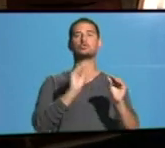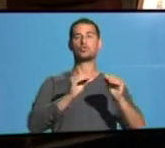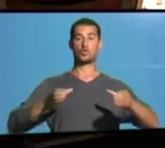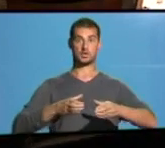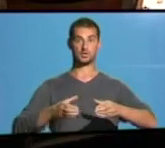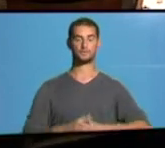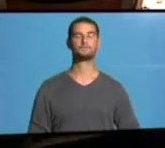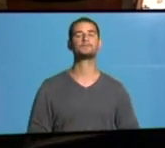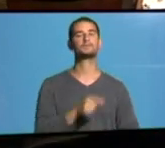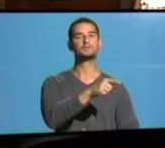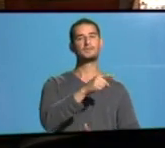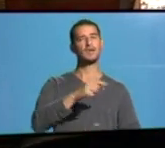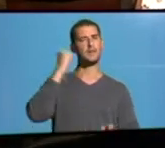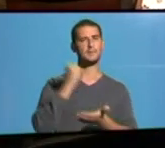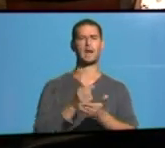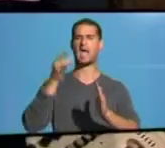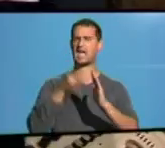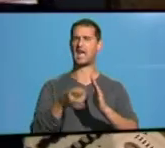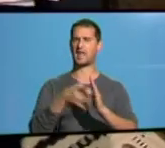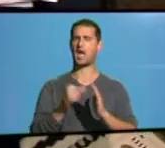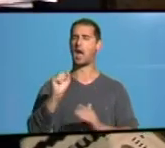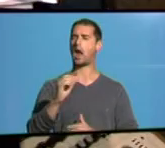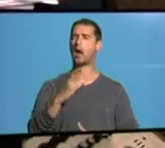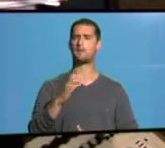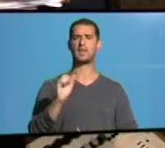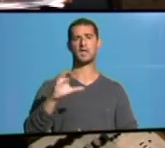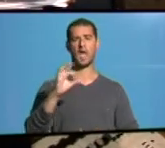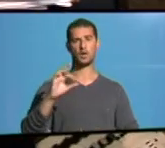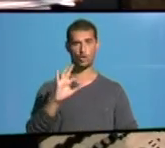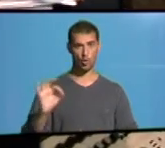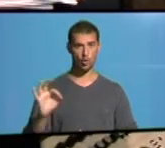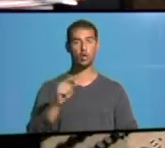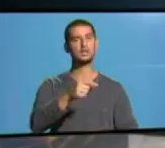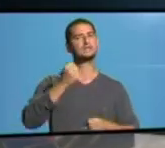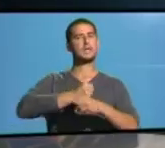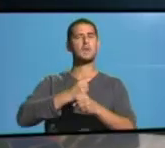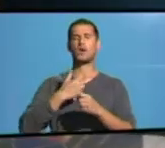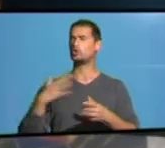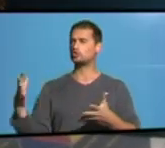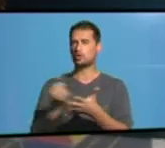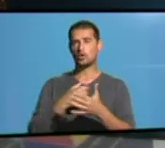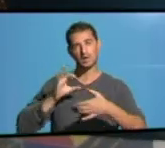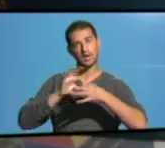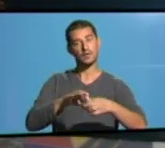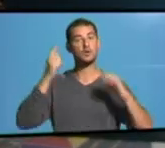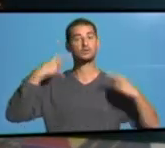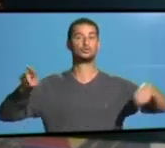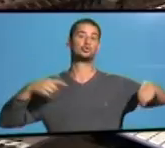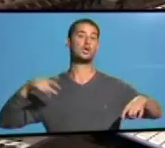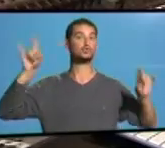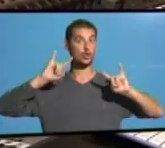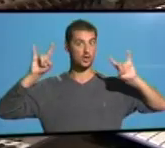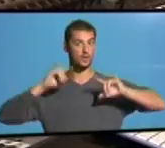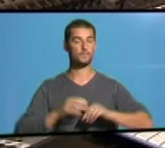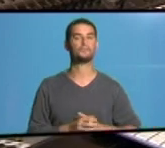A versatilidade é a marca de calidade de Abrigueiro Estudos. O seu traballo abrangue todo o que ten que ver coa música e o son. Tanto